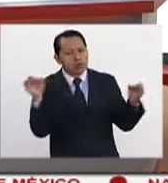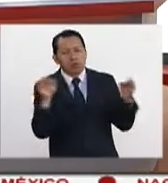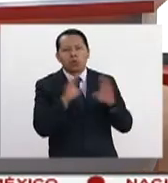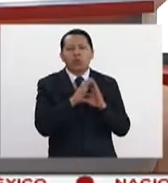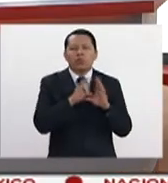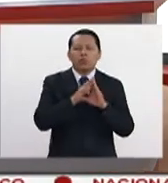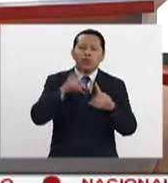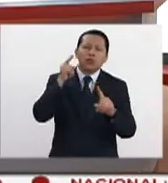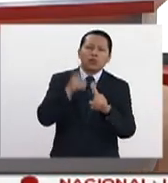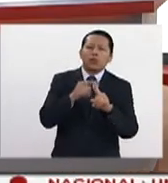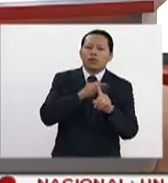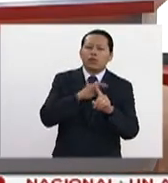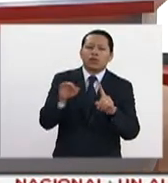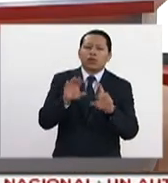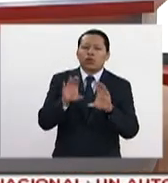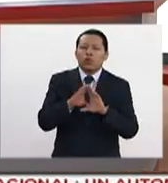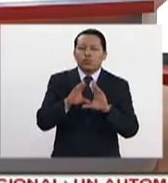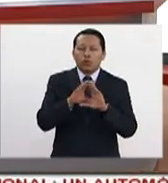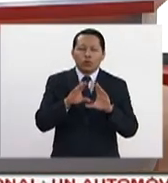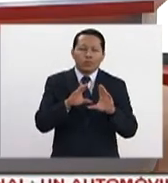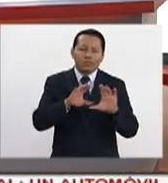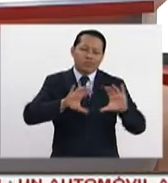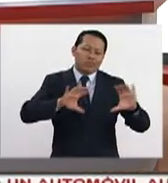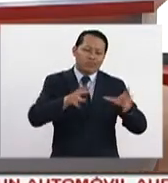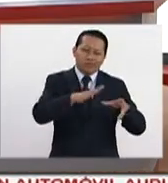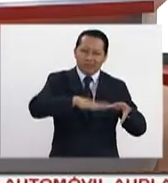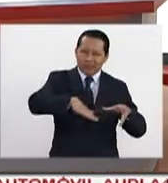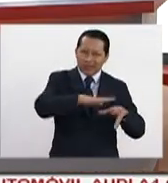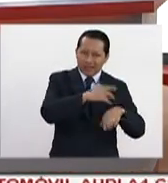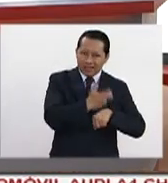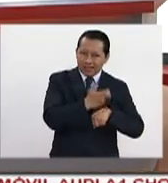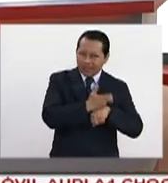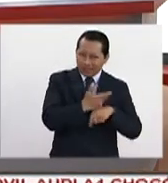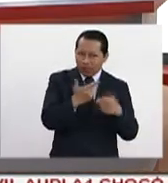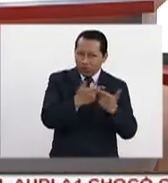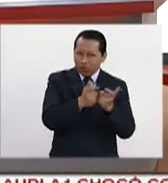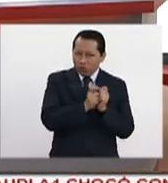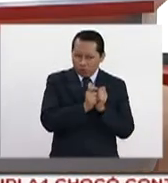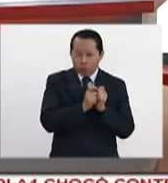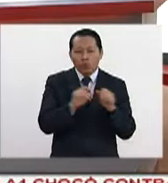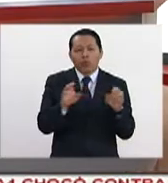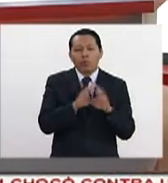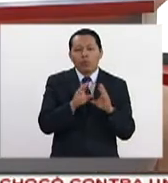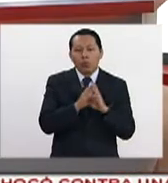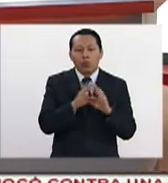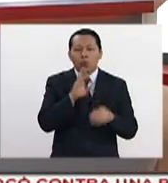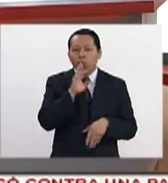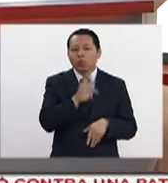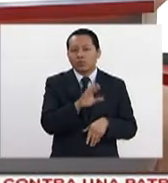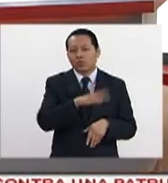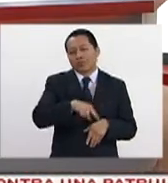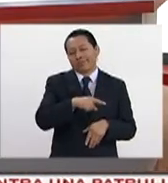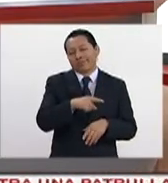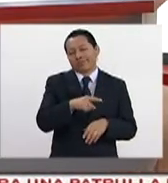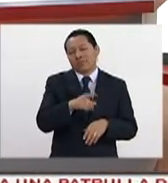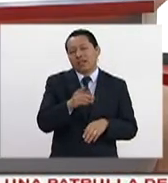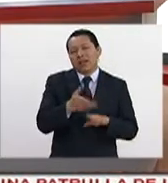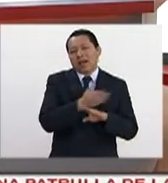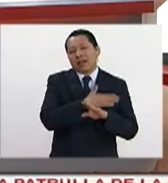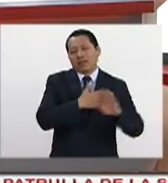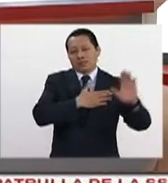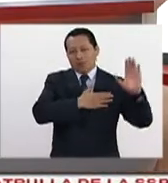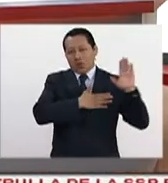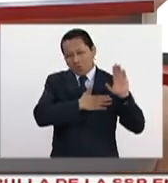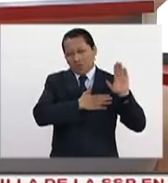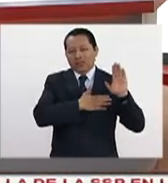está dirigido a un sector de los Estados Unidos prácticamente, ¿no? Uh-huh. Darle, digamos, respuesta a las promesas de campaña